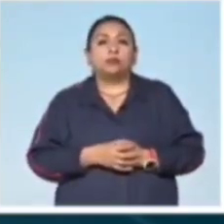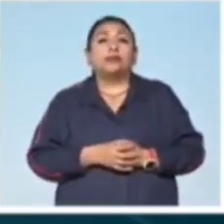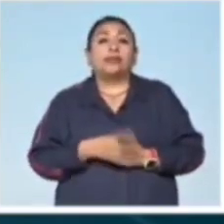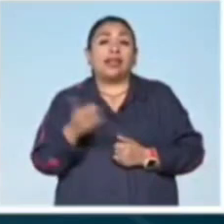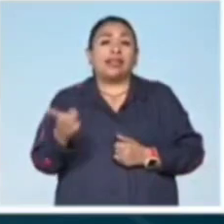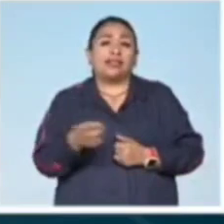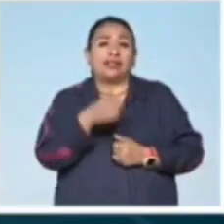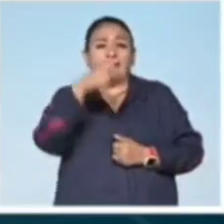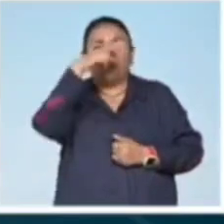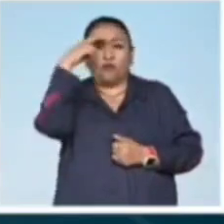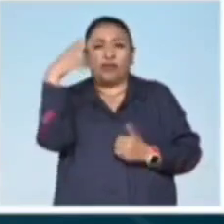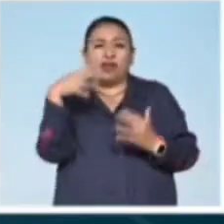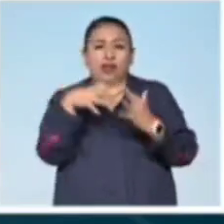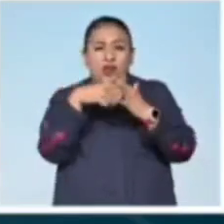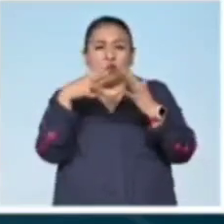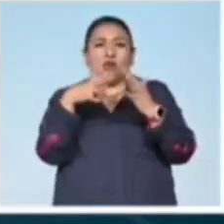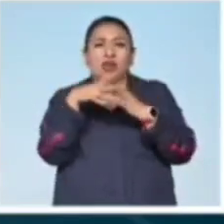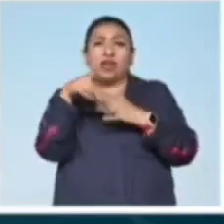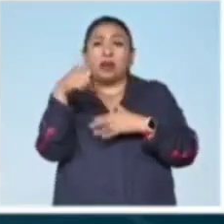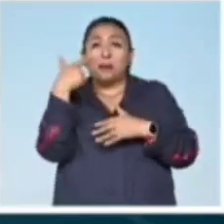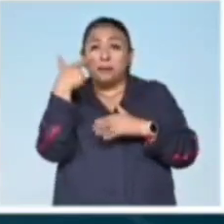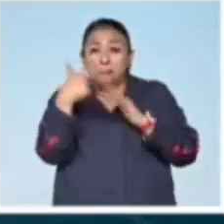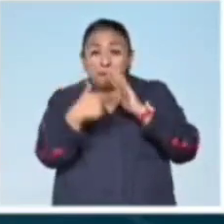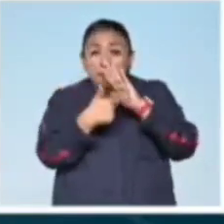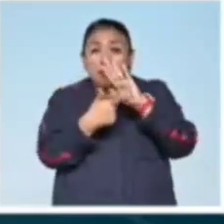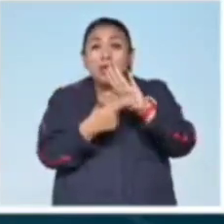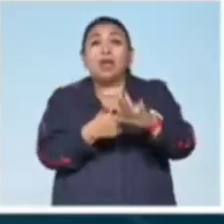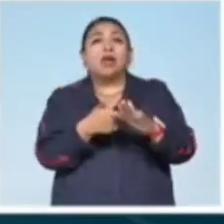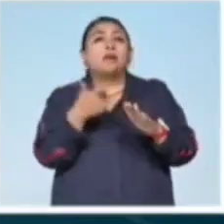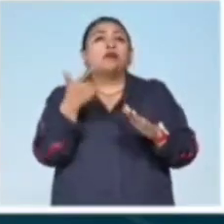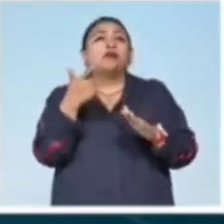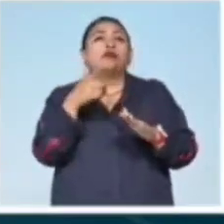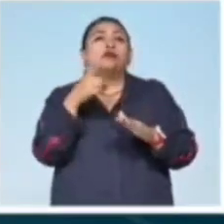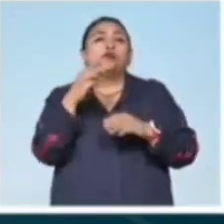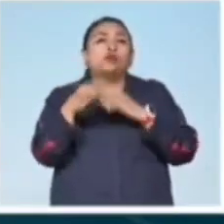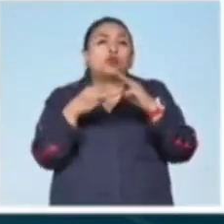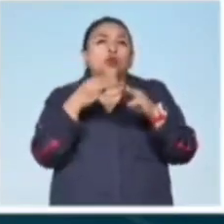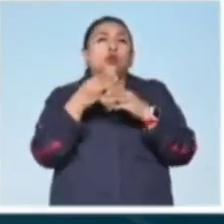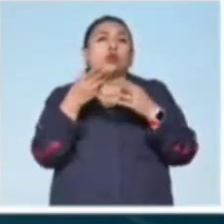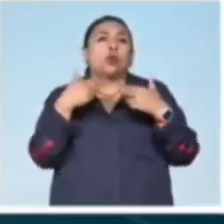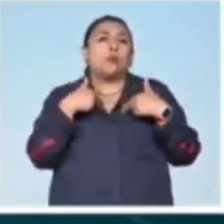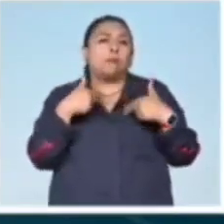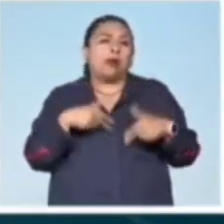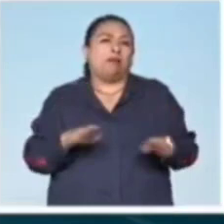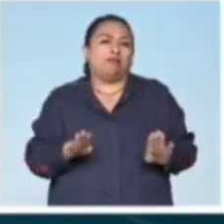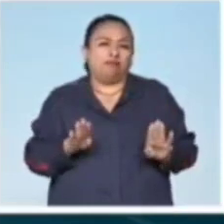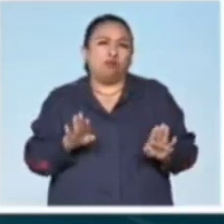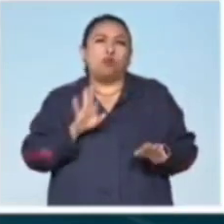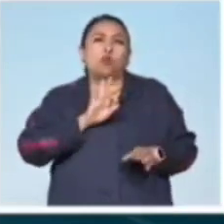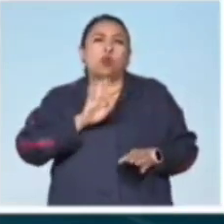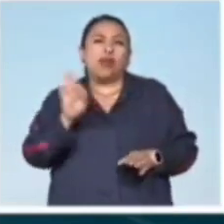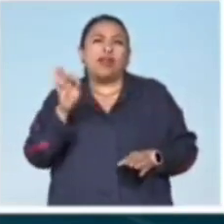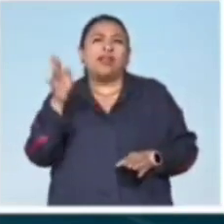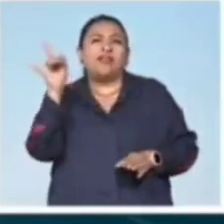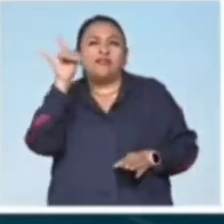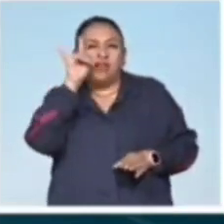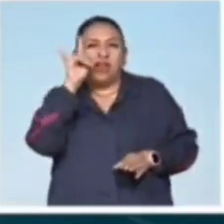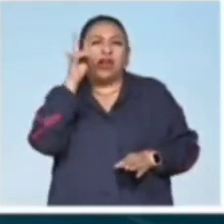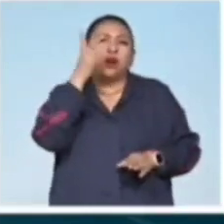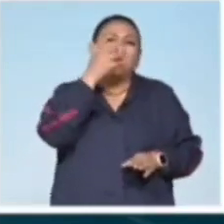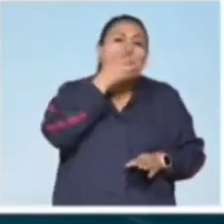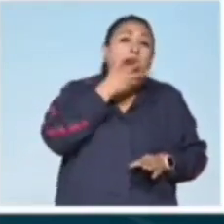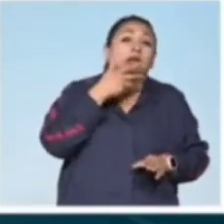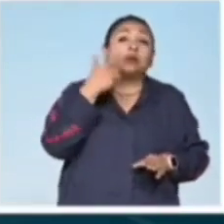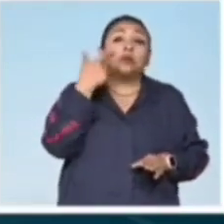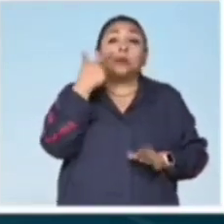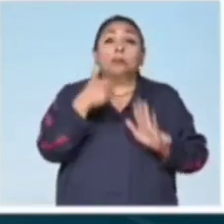El Eterno Verano de la Guerra, obra en donde se nos muestra el submundo de la condición humana, en donde hay cabida para el infierno y el paraíso,